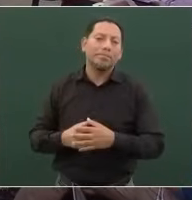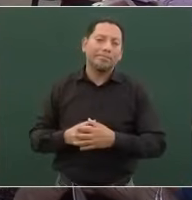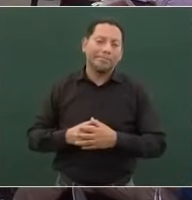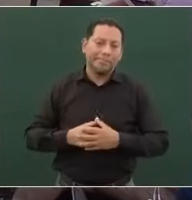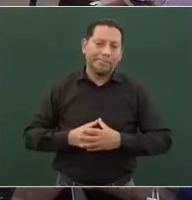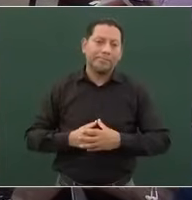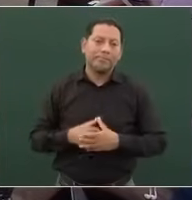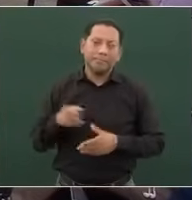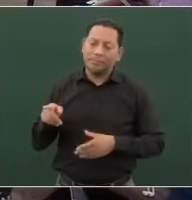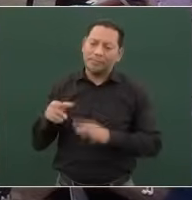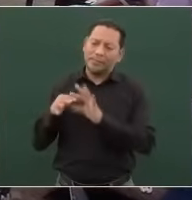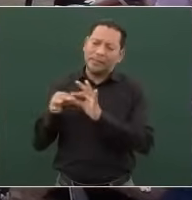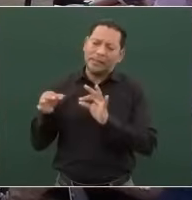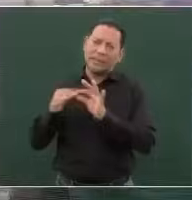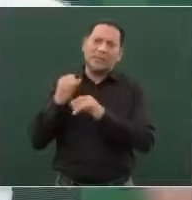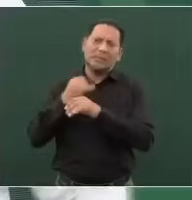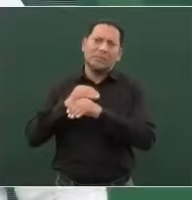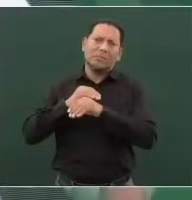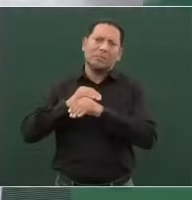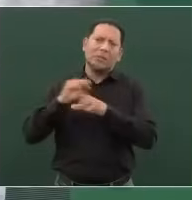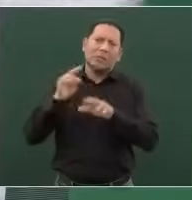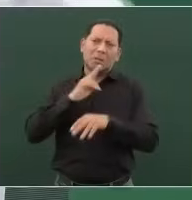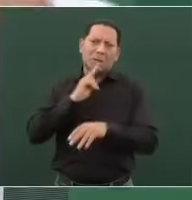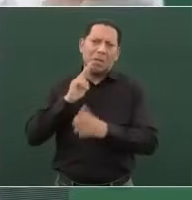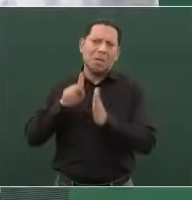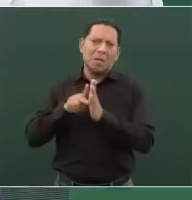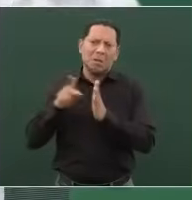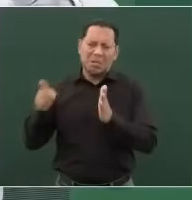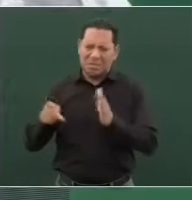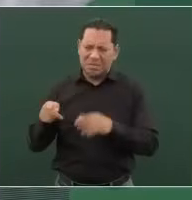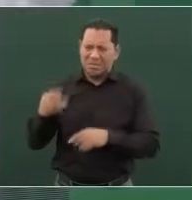Sí, me consta, y